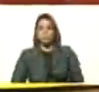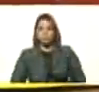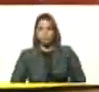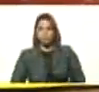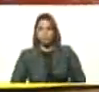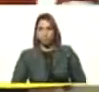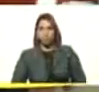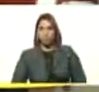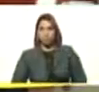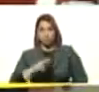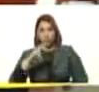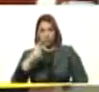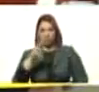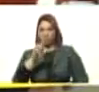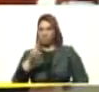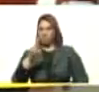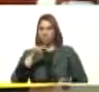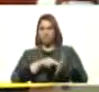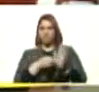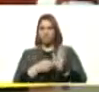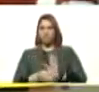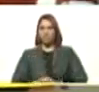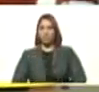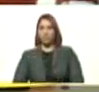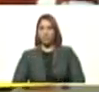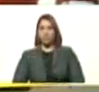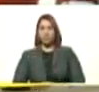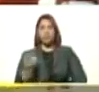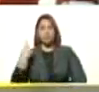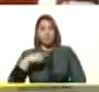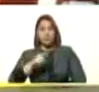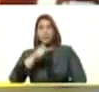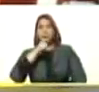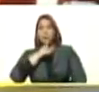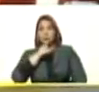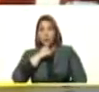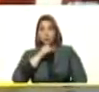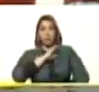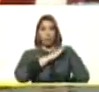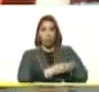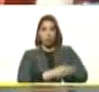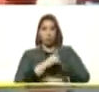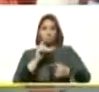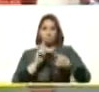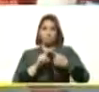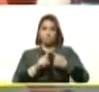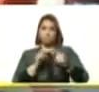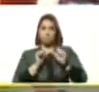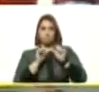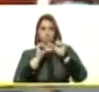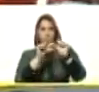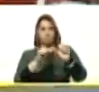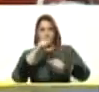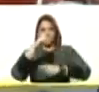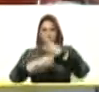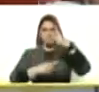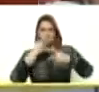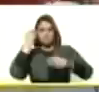Y la tercera R, si tenemos la resistencia firme, permanente,